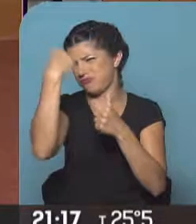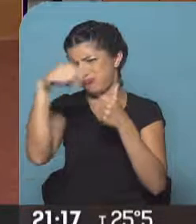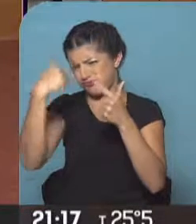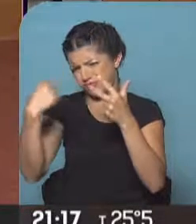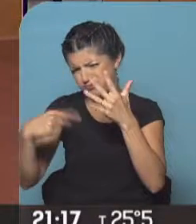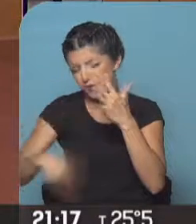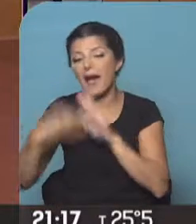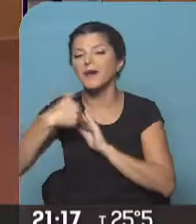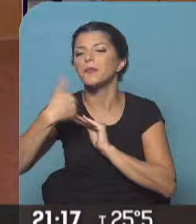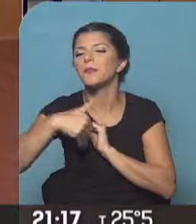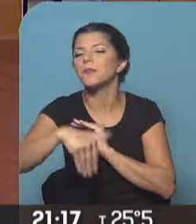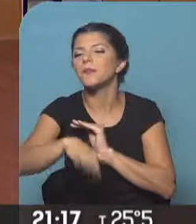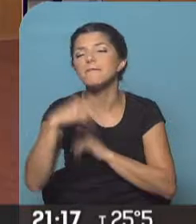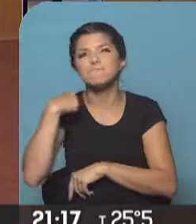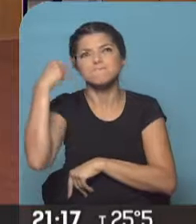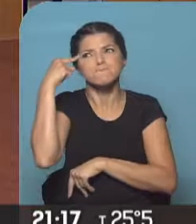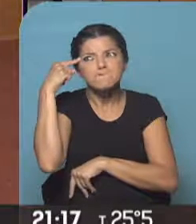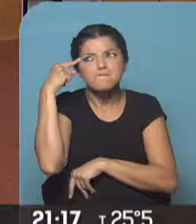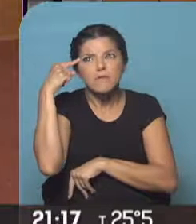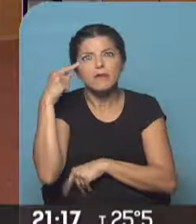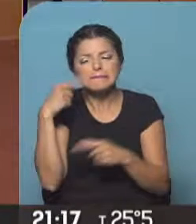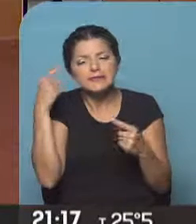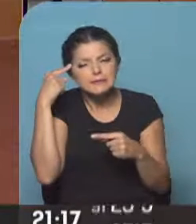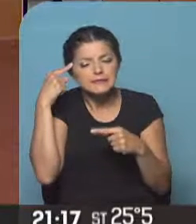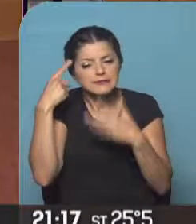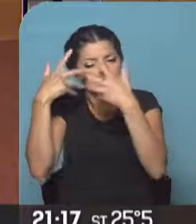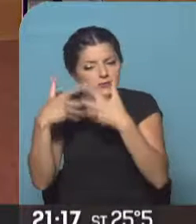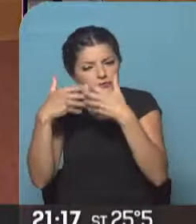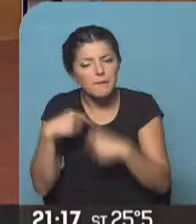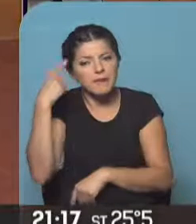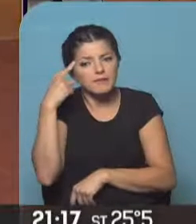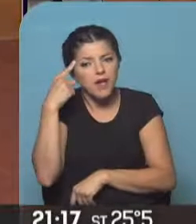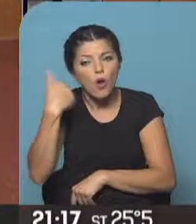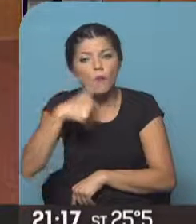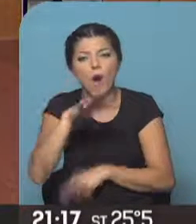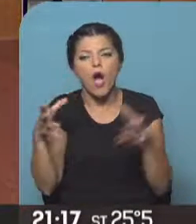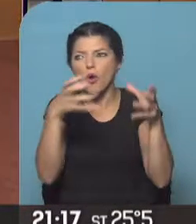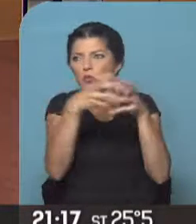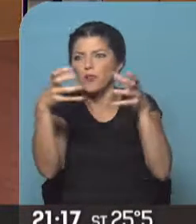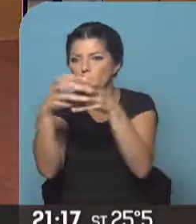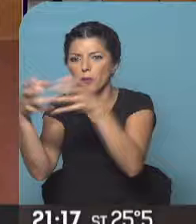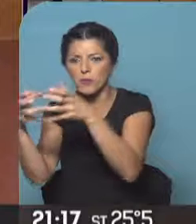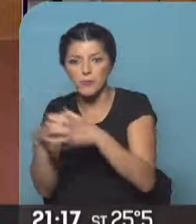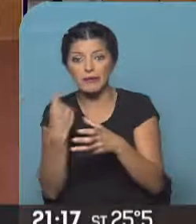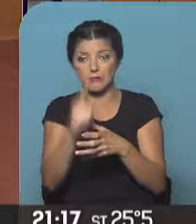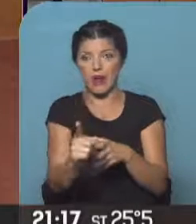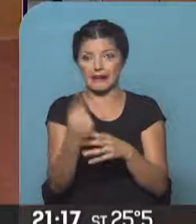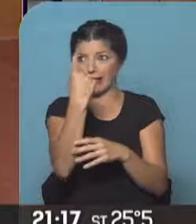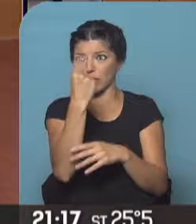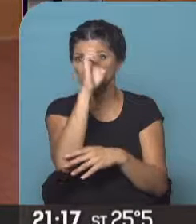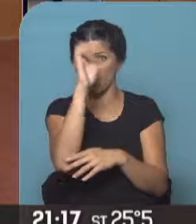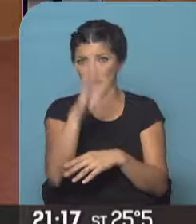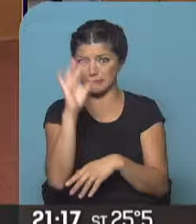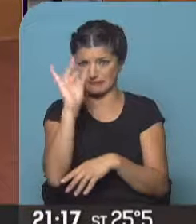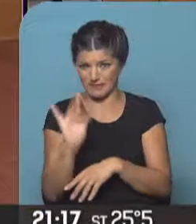que empiezan a considerarse a la hora de evaluar y diagnosticar qué grupo y el grado de dificultad que tienen ellos le ha